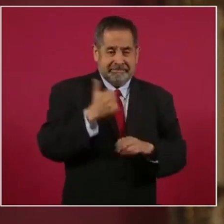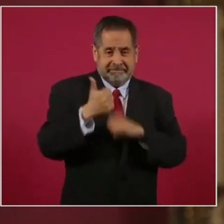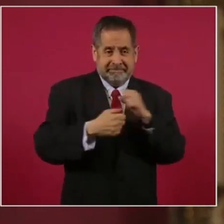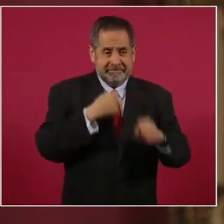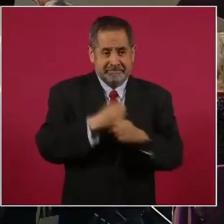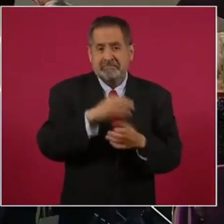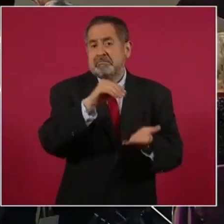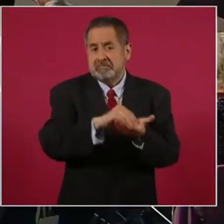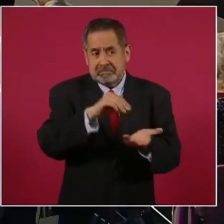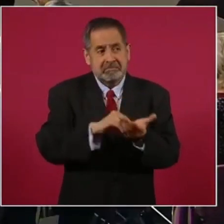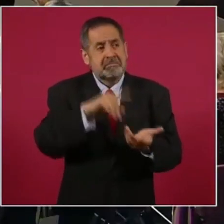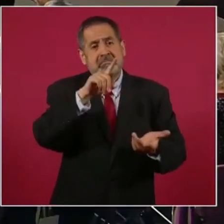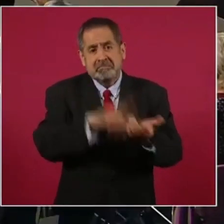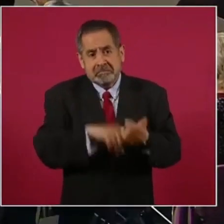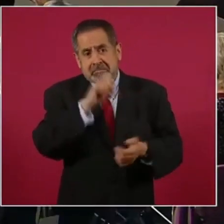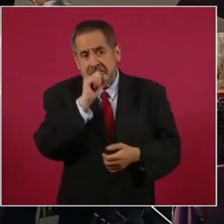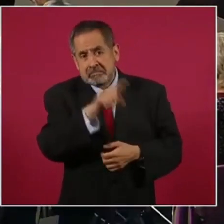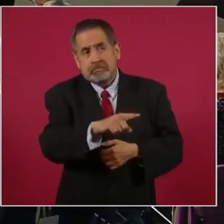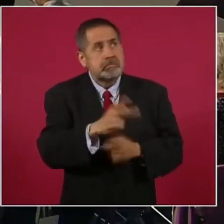Yo recuerdo que